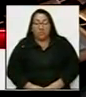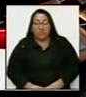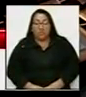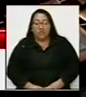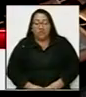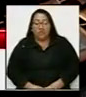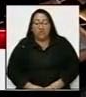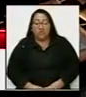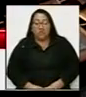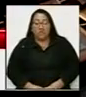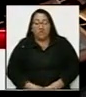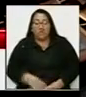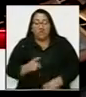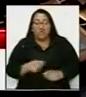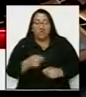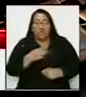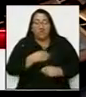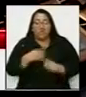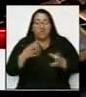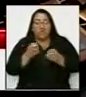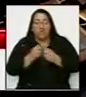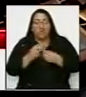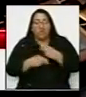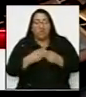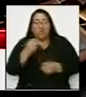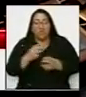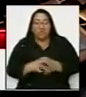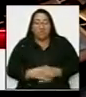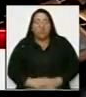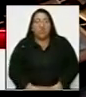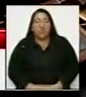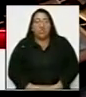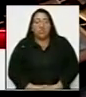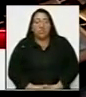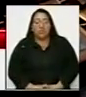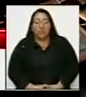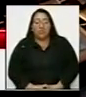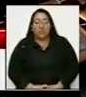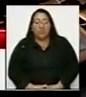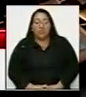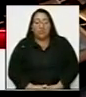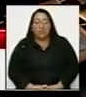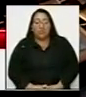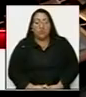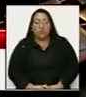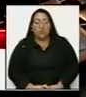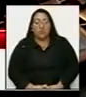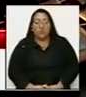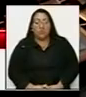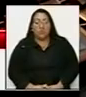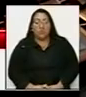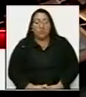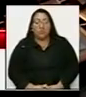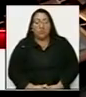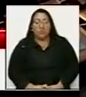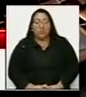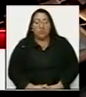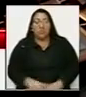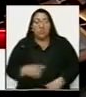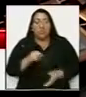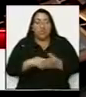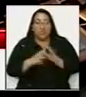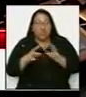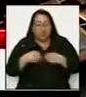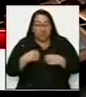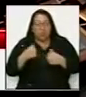al cargo de miembro de la Junta Nacional de Justicia, si está permitida la docencia, sobre las funciones también